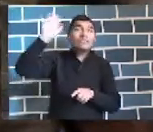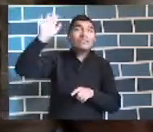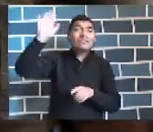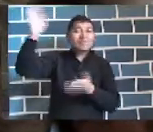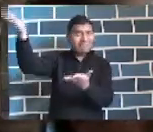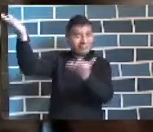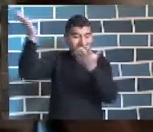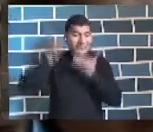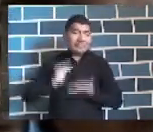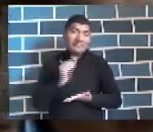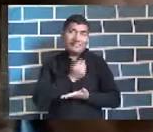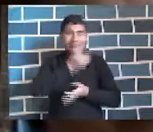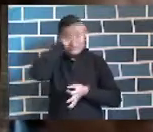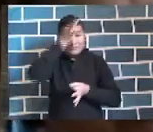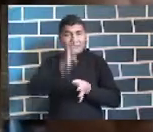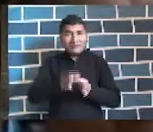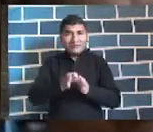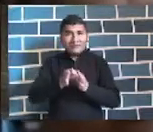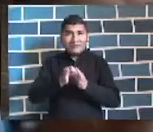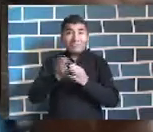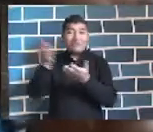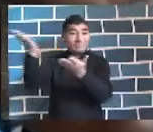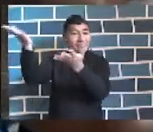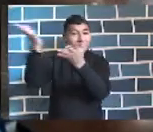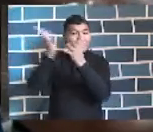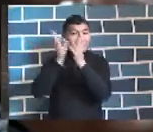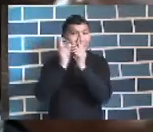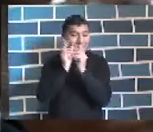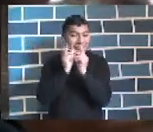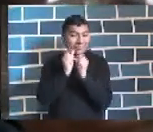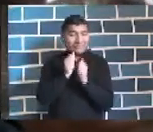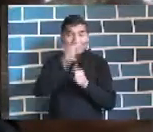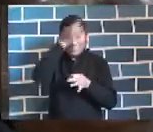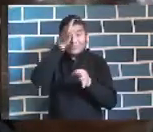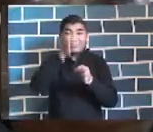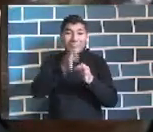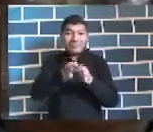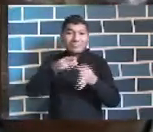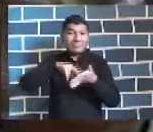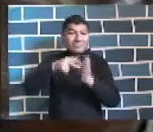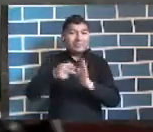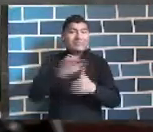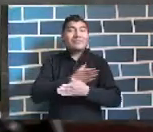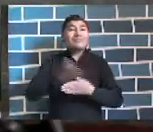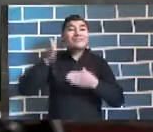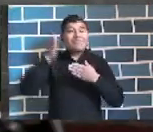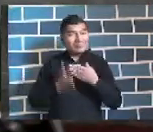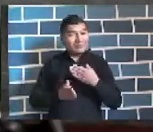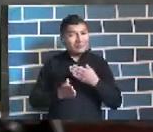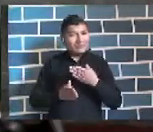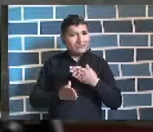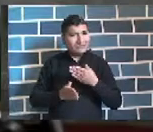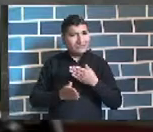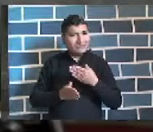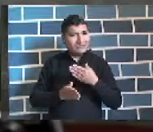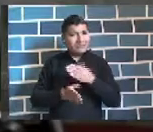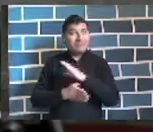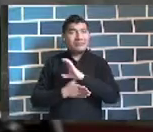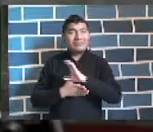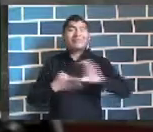fe. Consumir la fe tiene el significado de terminar, la